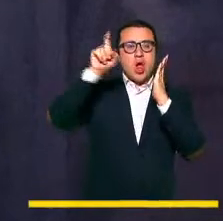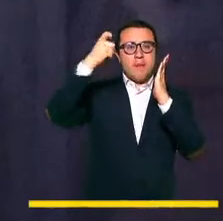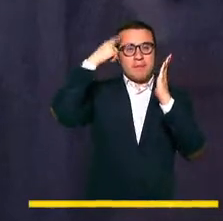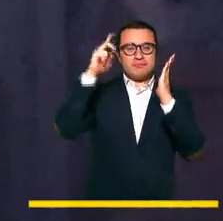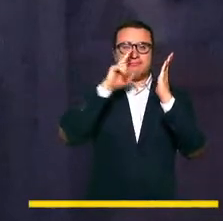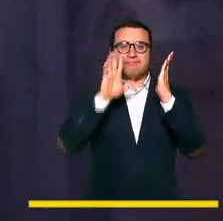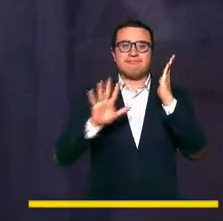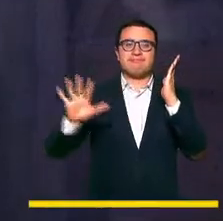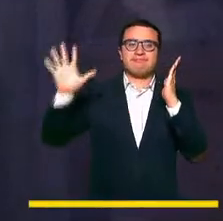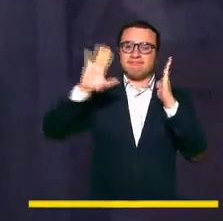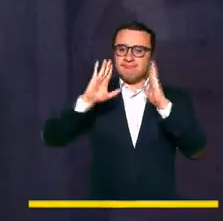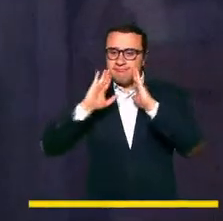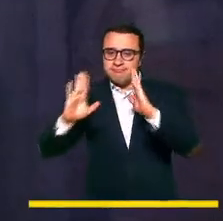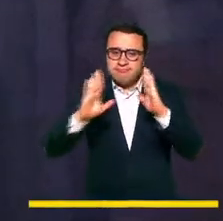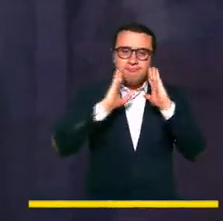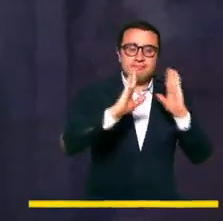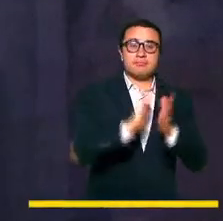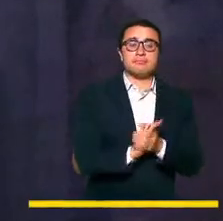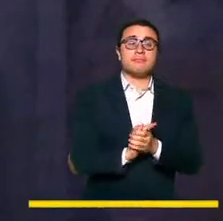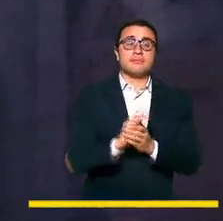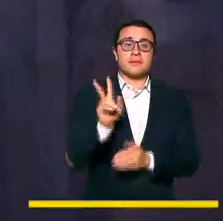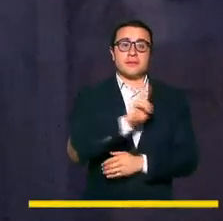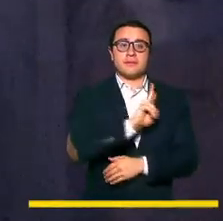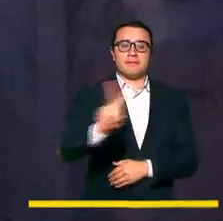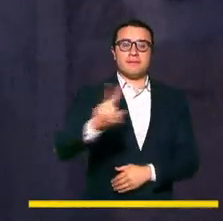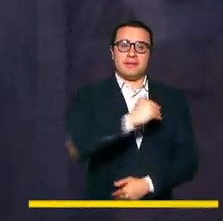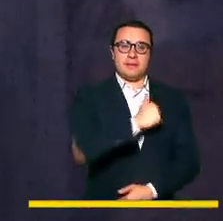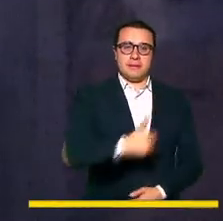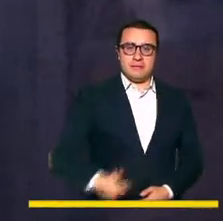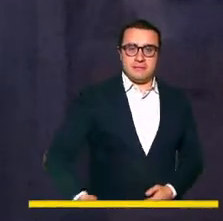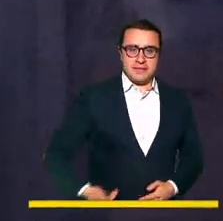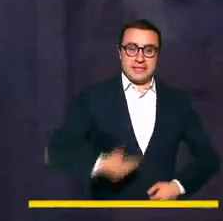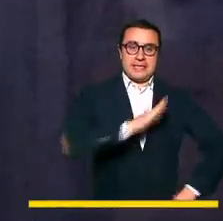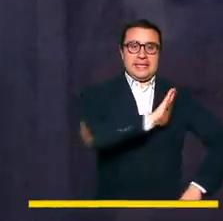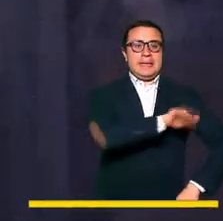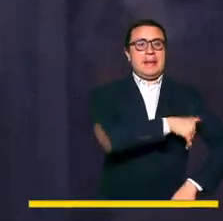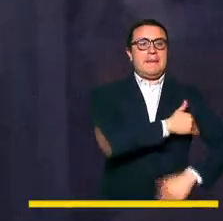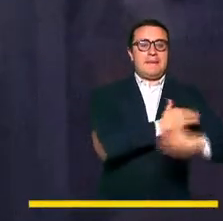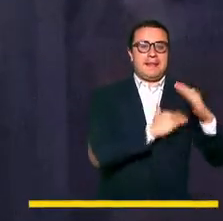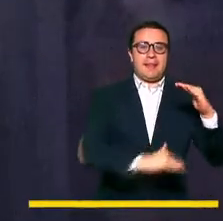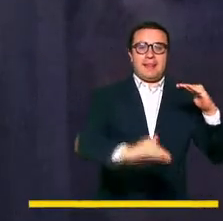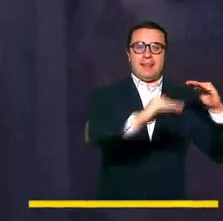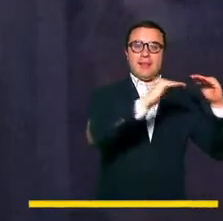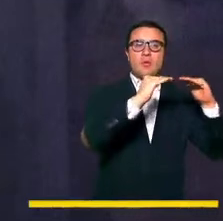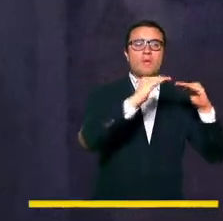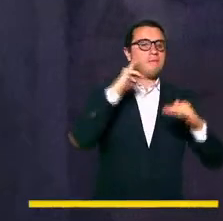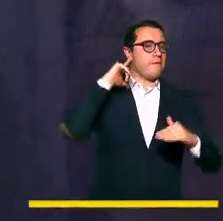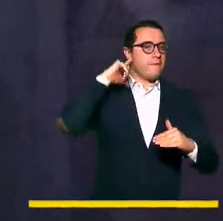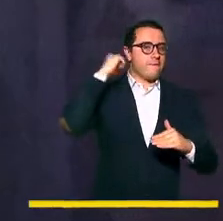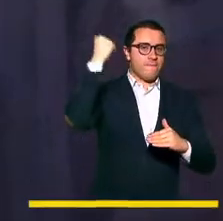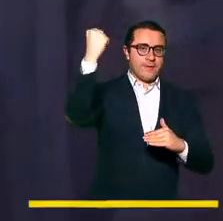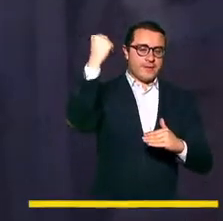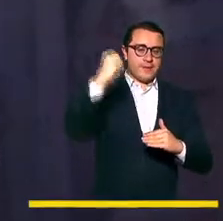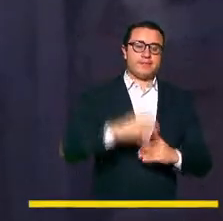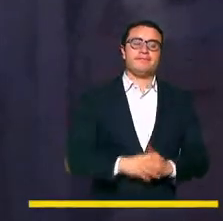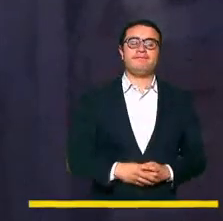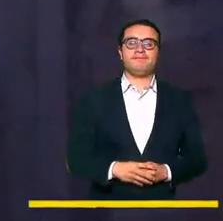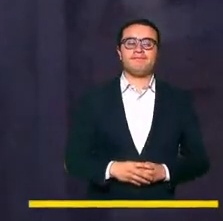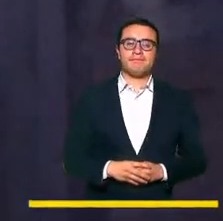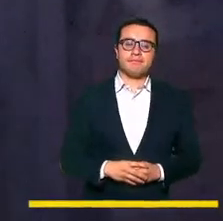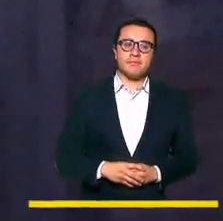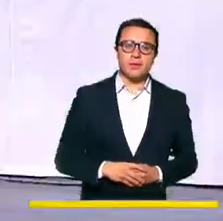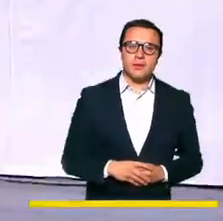nacional, vicepresidente de la República de Colombia y ministra de la Igualdad y Equidad, Francia Elena Márquez Mina,